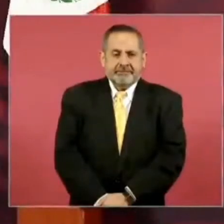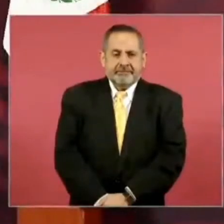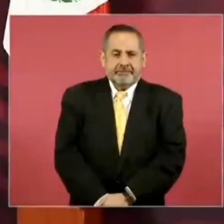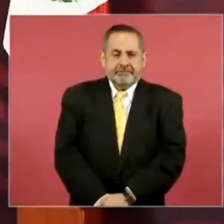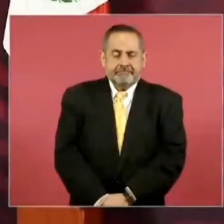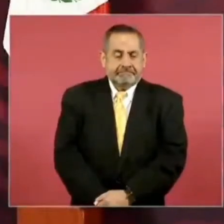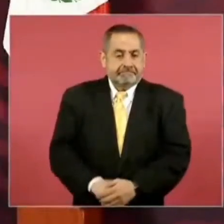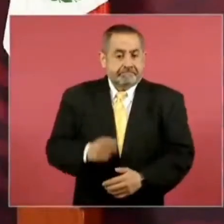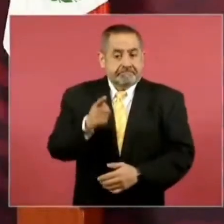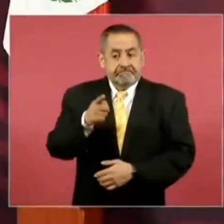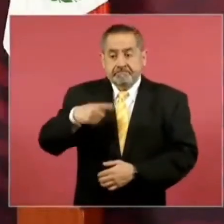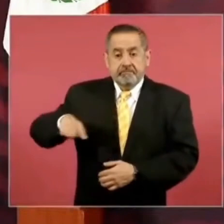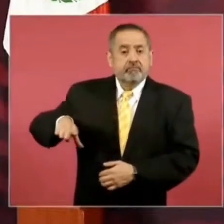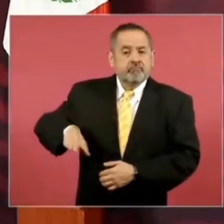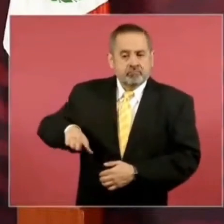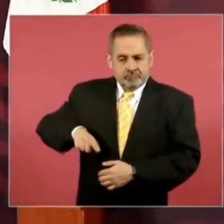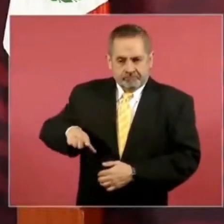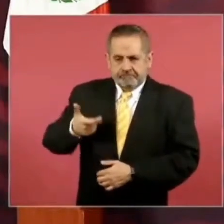es inversión pública.